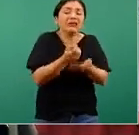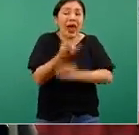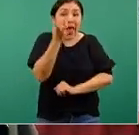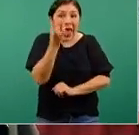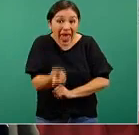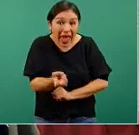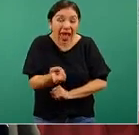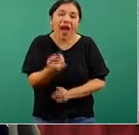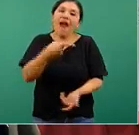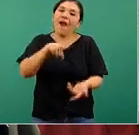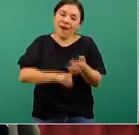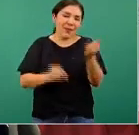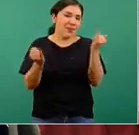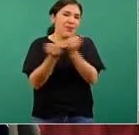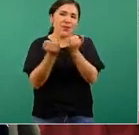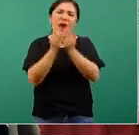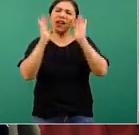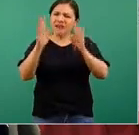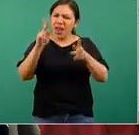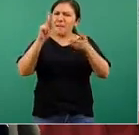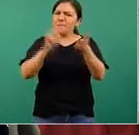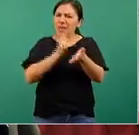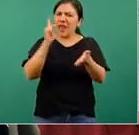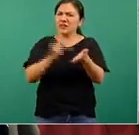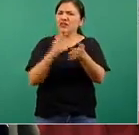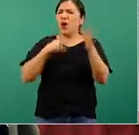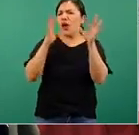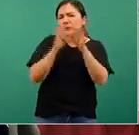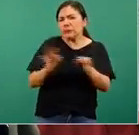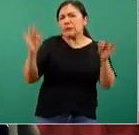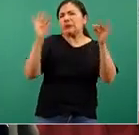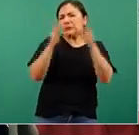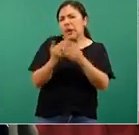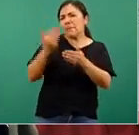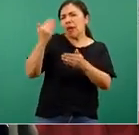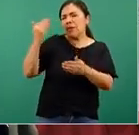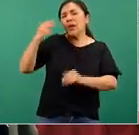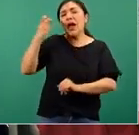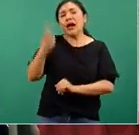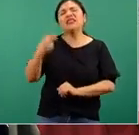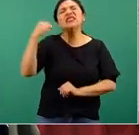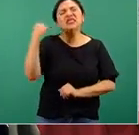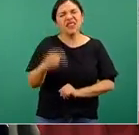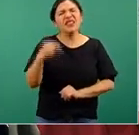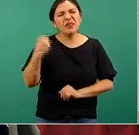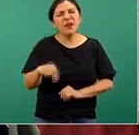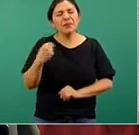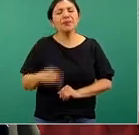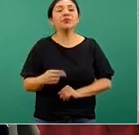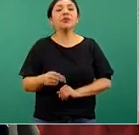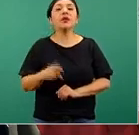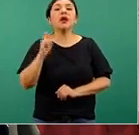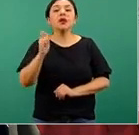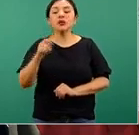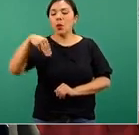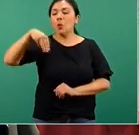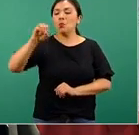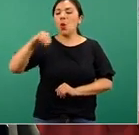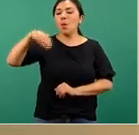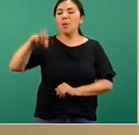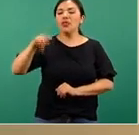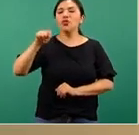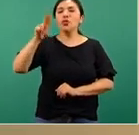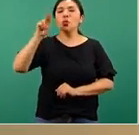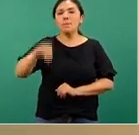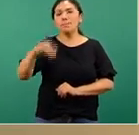es un fenómeno que también hemos explicado varias veces, que se llama técnicamente el momentum poblacional de transmisión